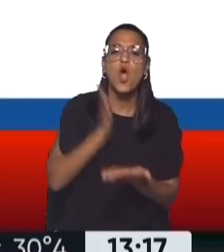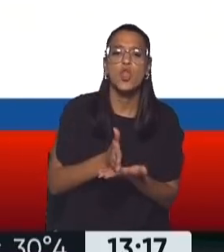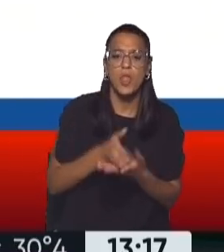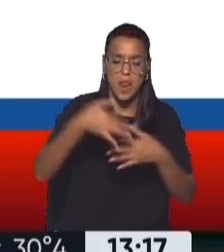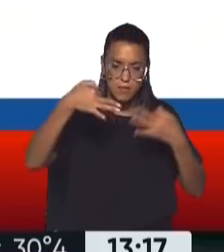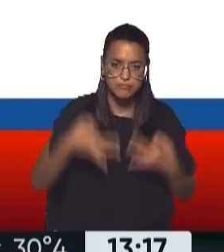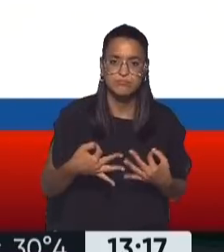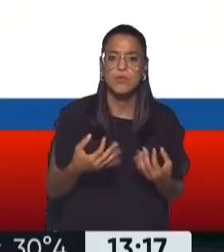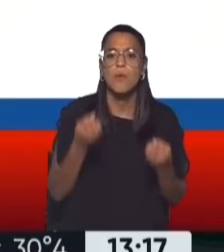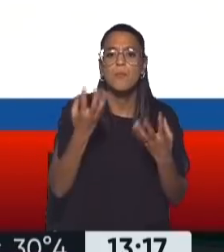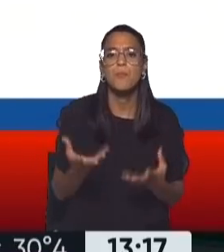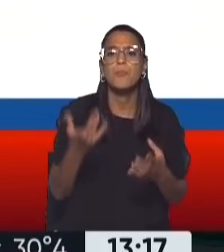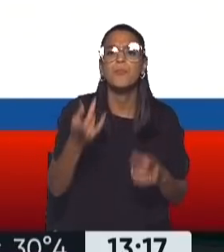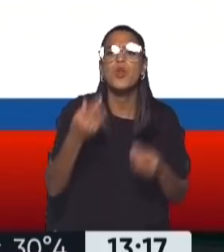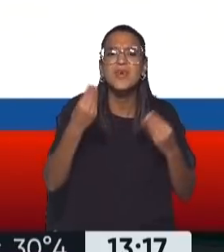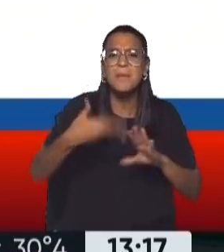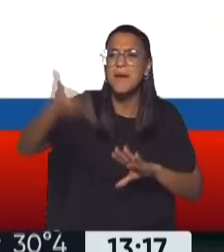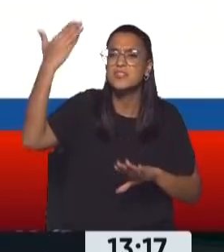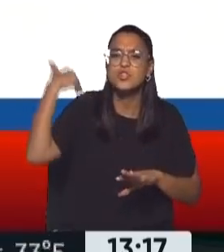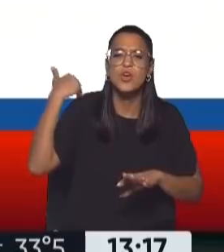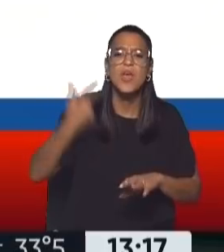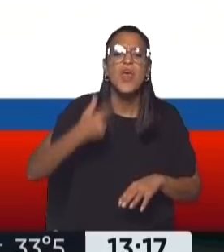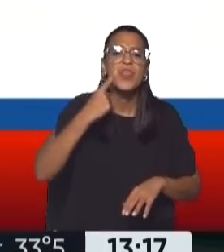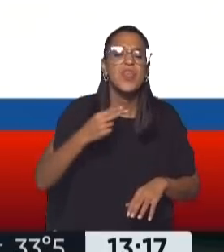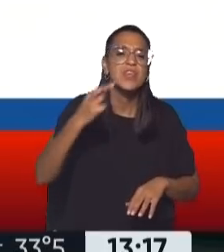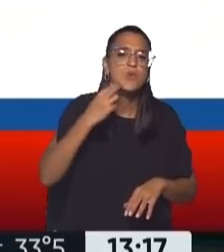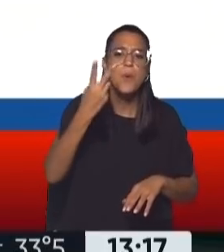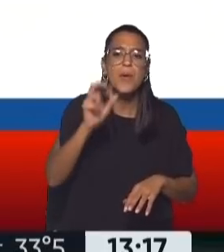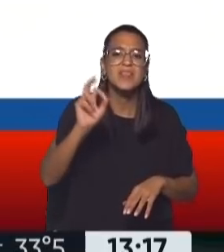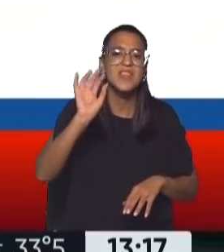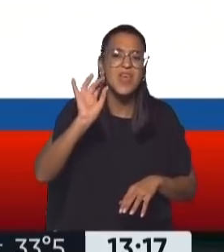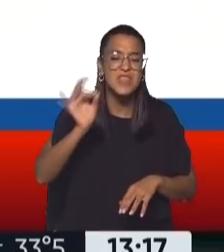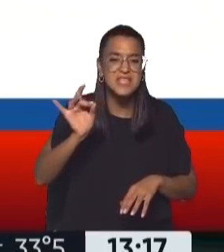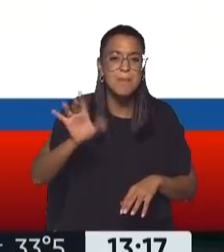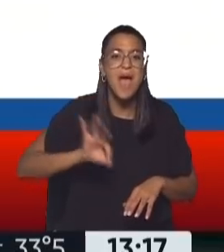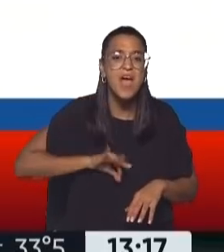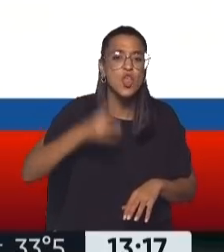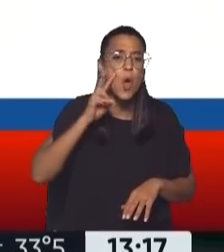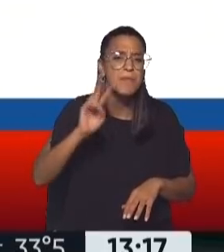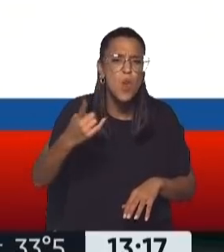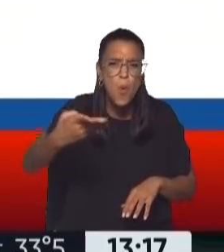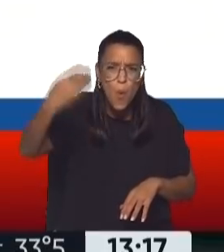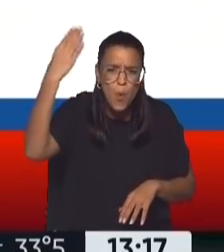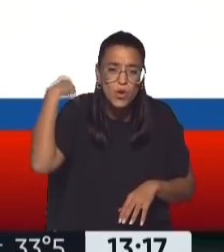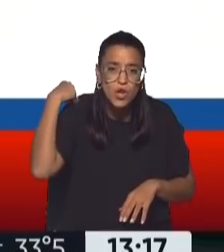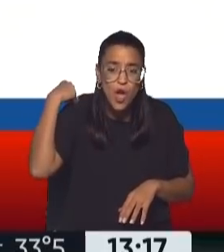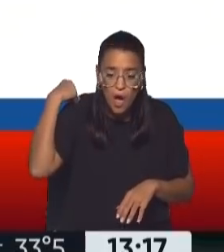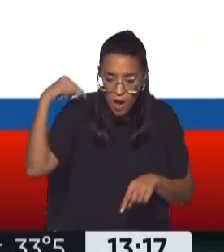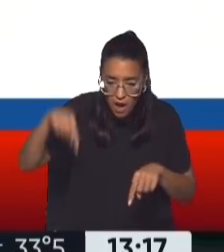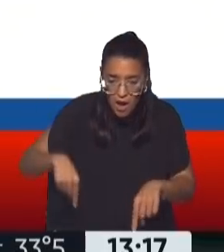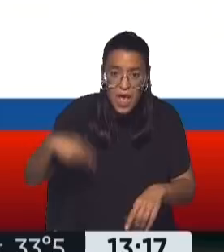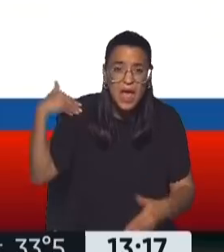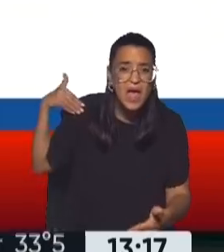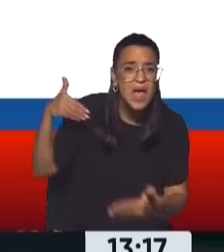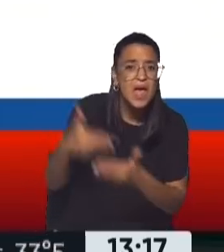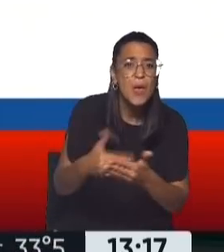condena por los hechos ocurridos en el día 19 y 20 de diciembre del año 2001. 20 años